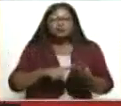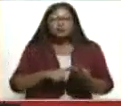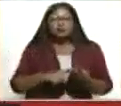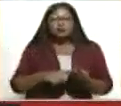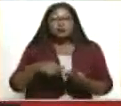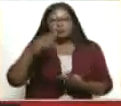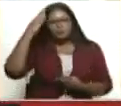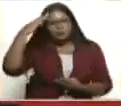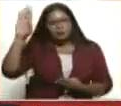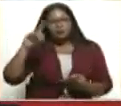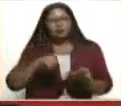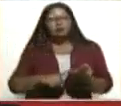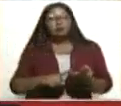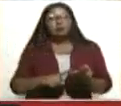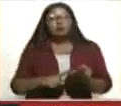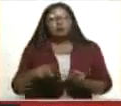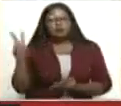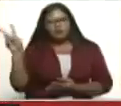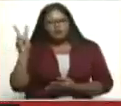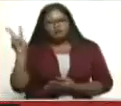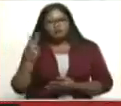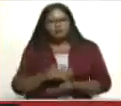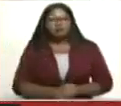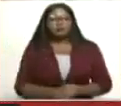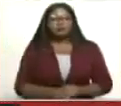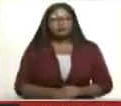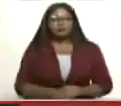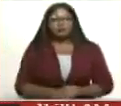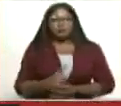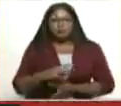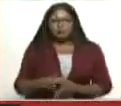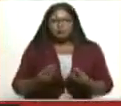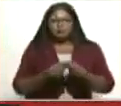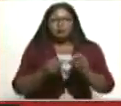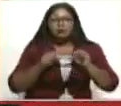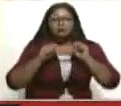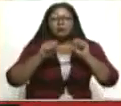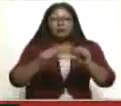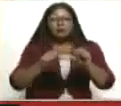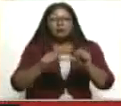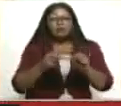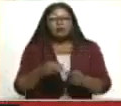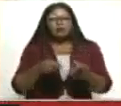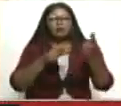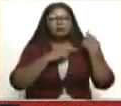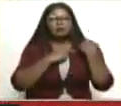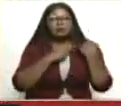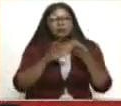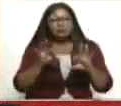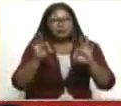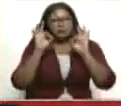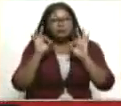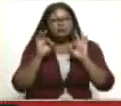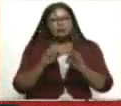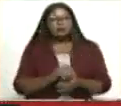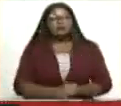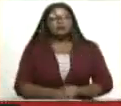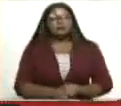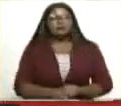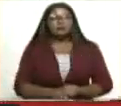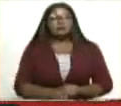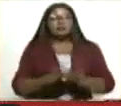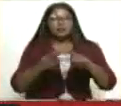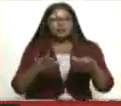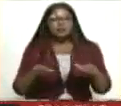México, Noruega y Venezuela, y como acompañantes permanentes, el representante especial del secretario general